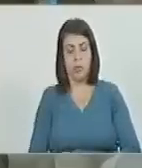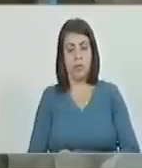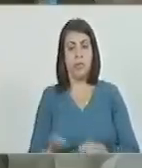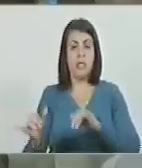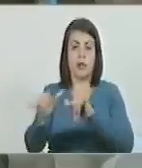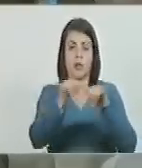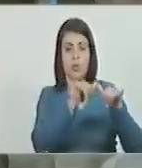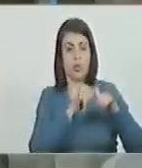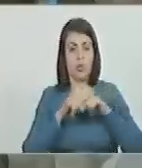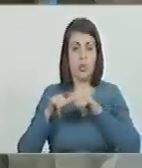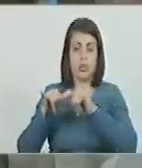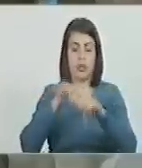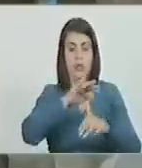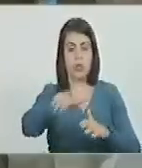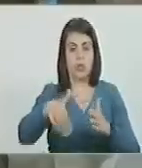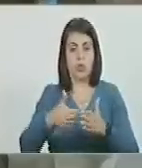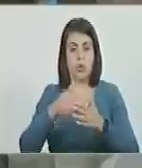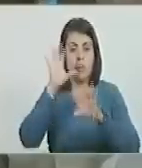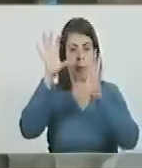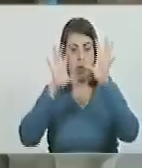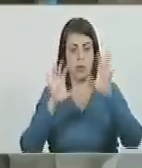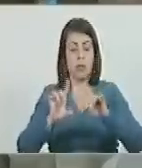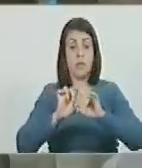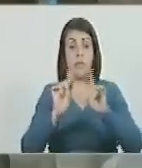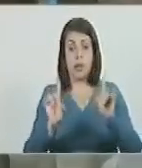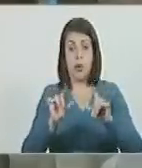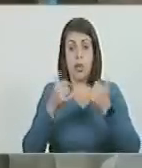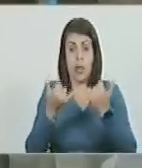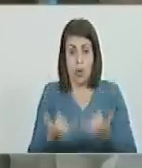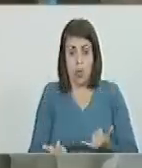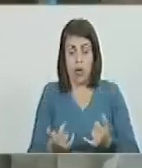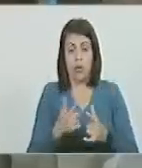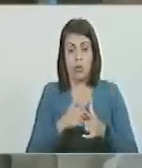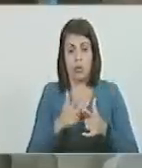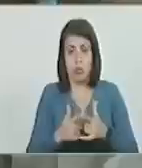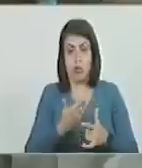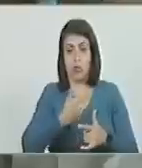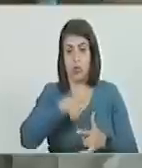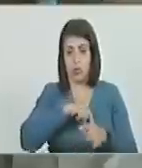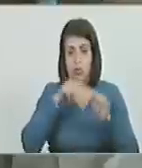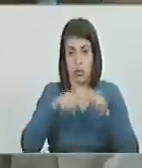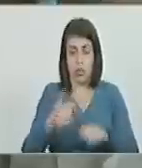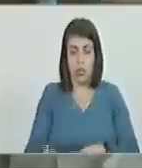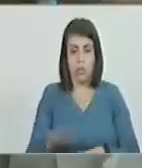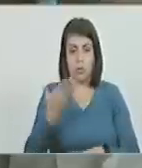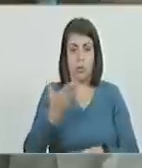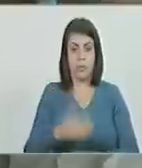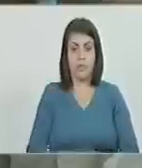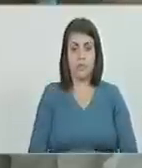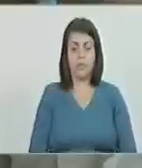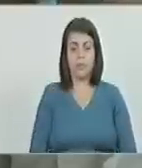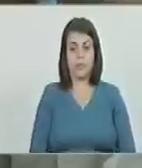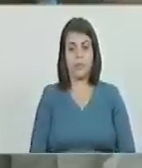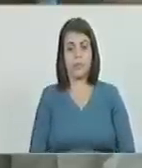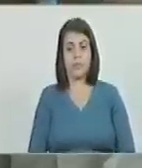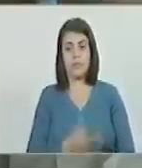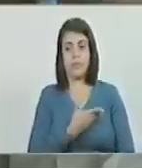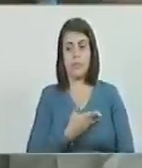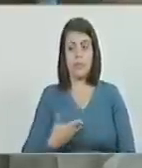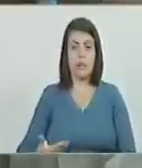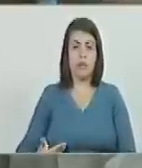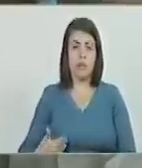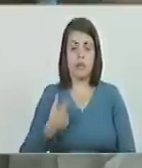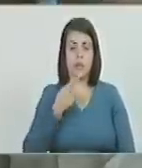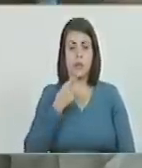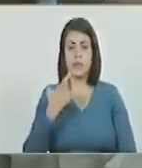igualdad soberana entre las naciones. Por eso, para nosotros y para nosotras es importante, presidente,